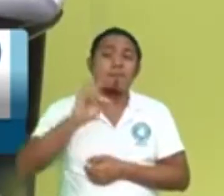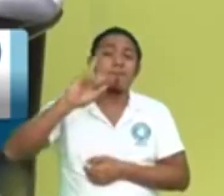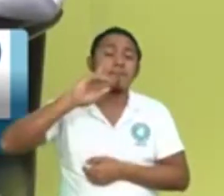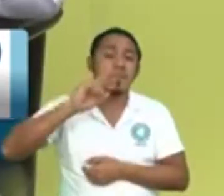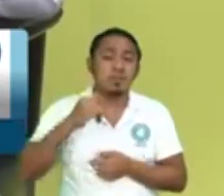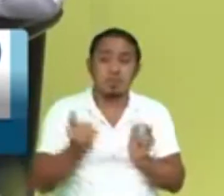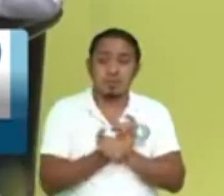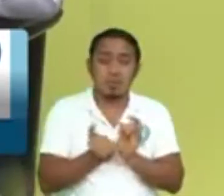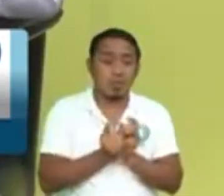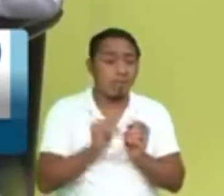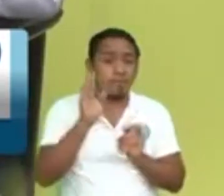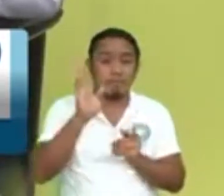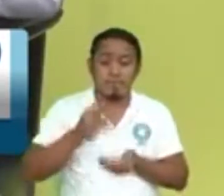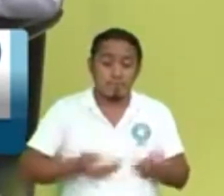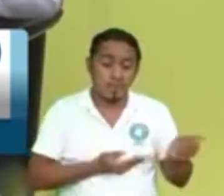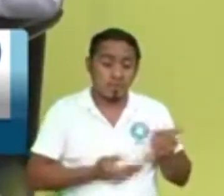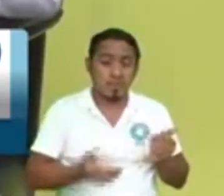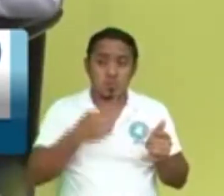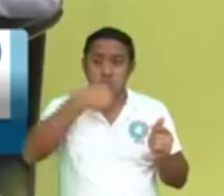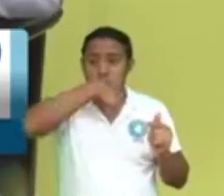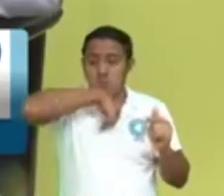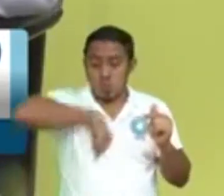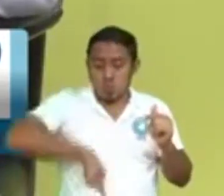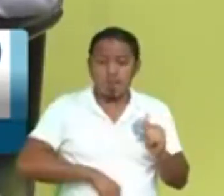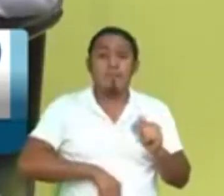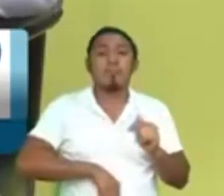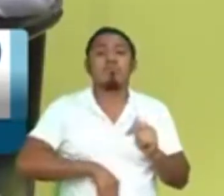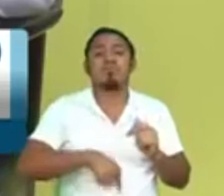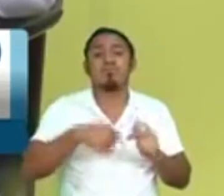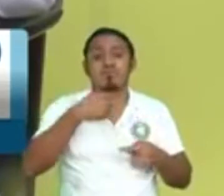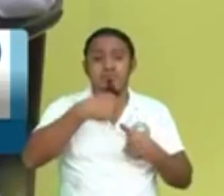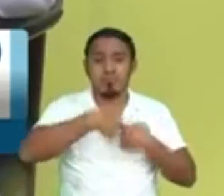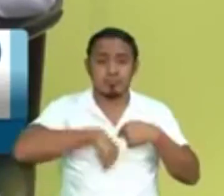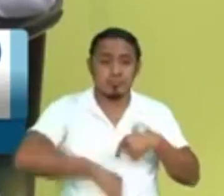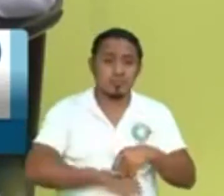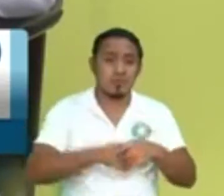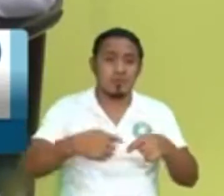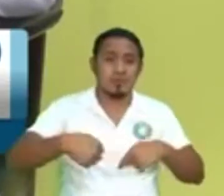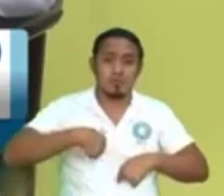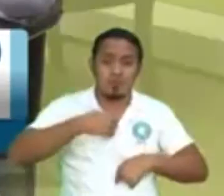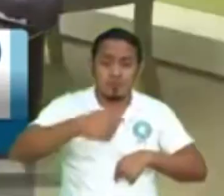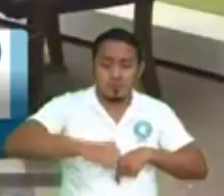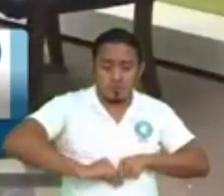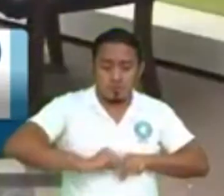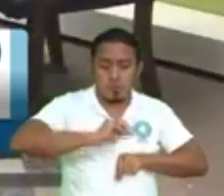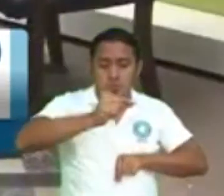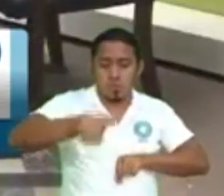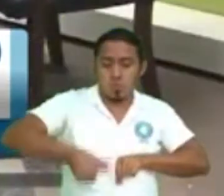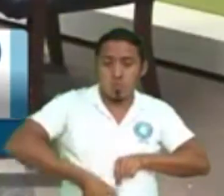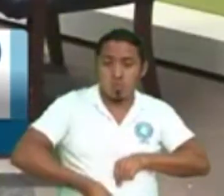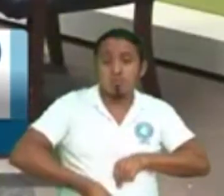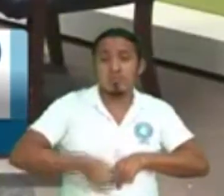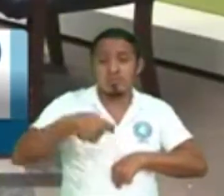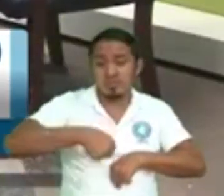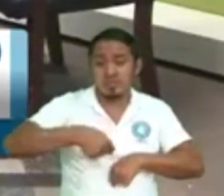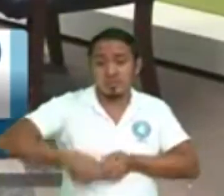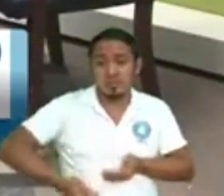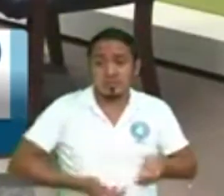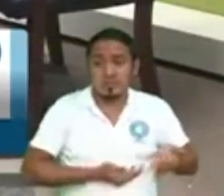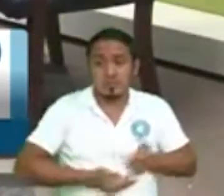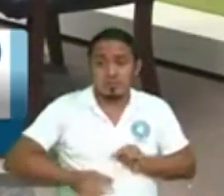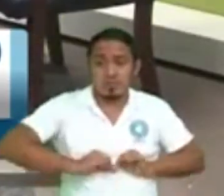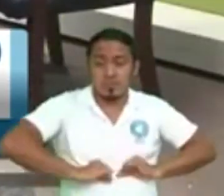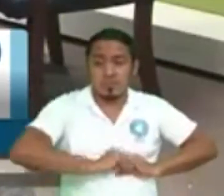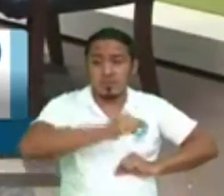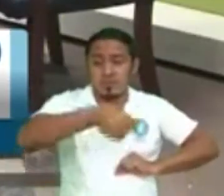vino porque alcanza las mismas cantidades a nivel Va a través del ombligo, de la placenta, sí es. correcto. A través del cordón umbilical